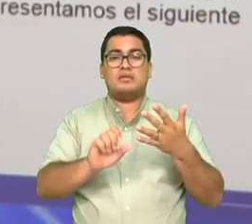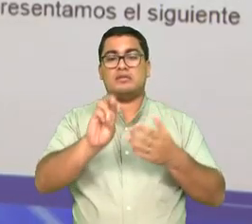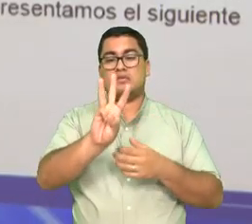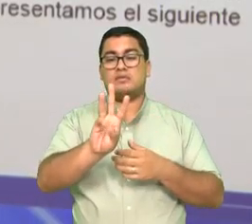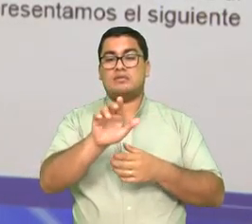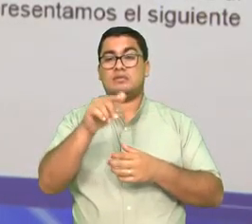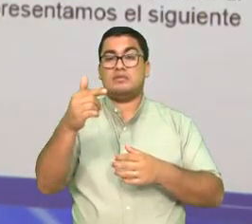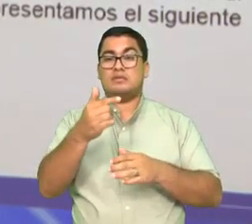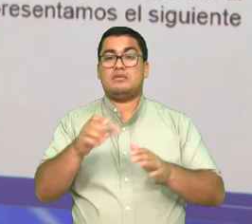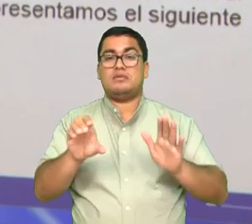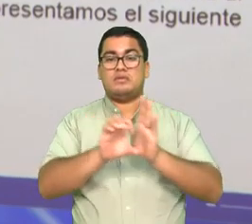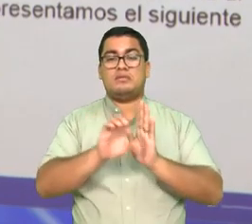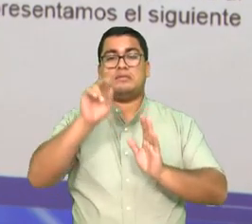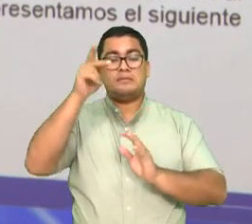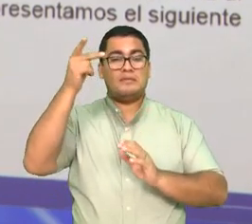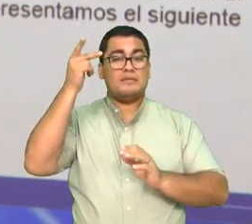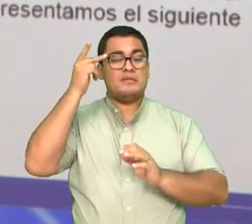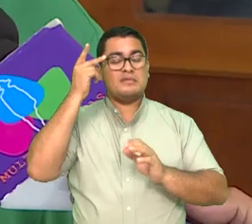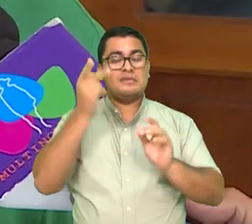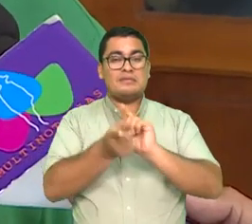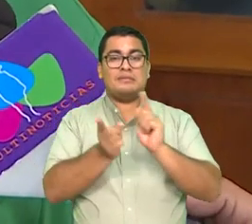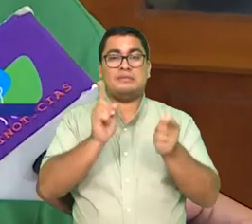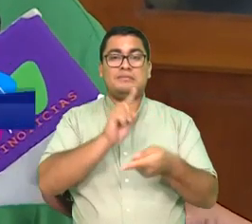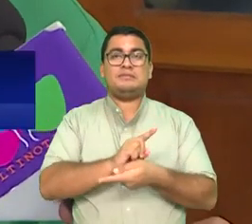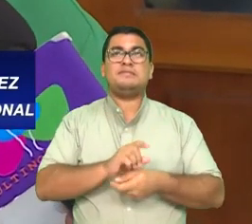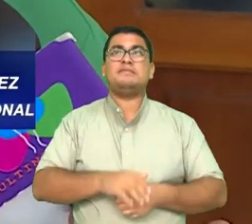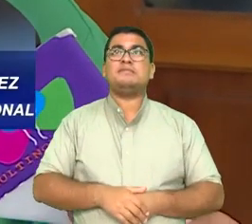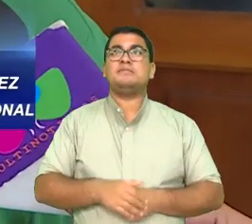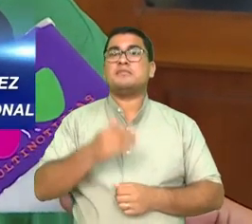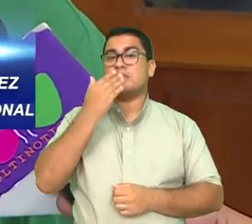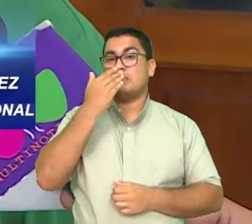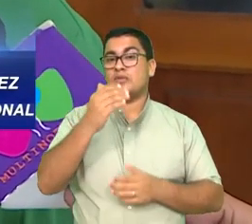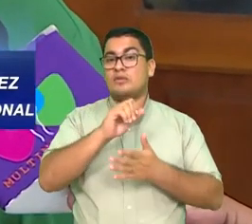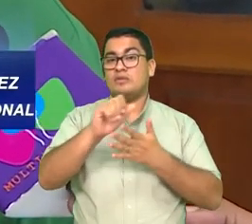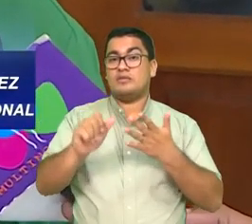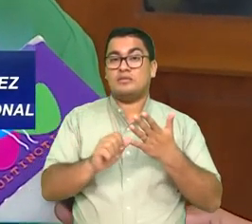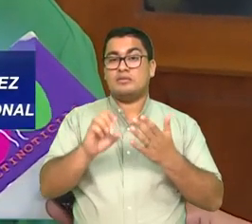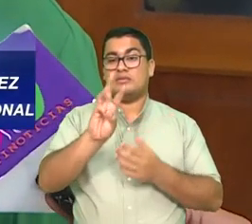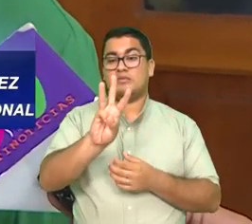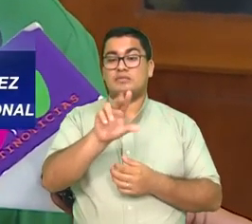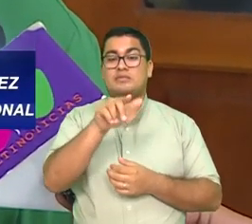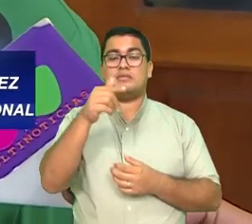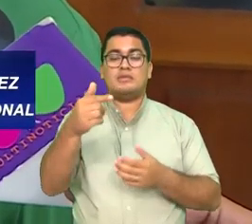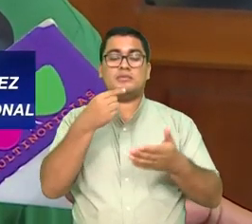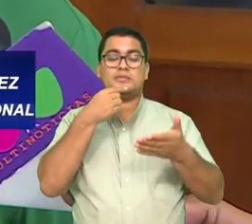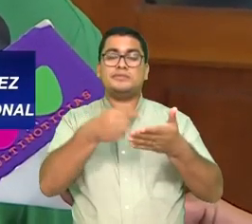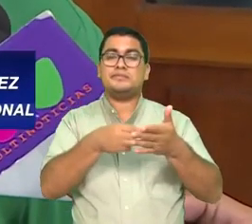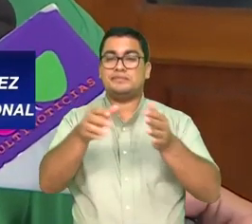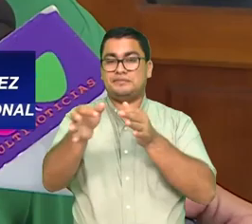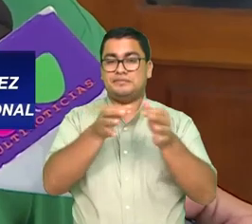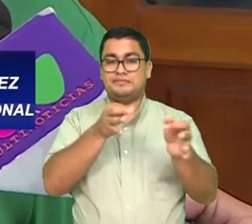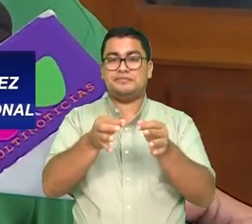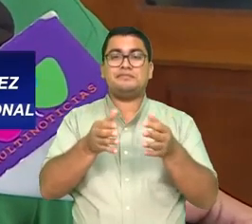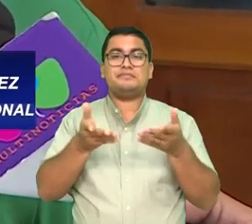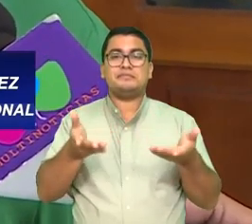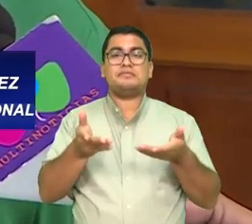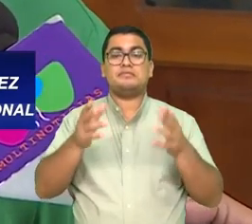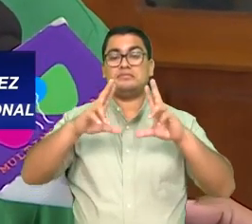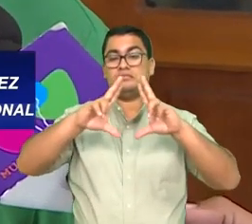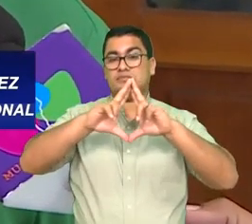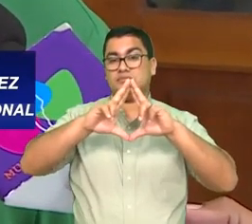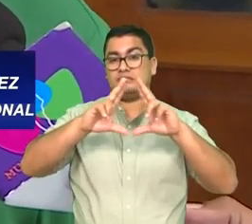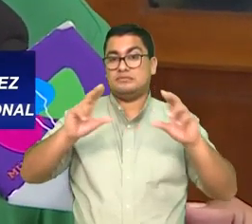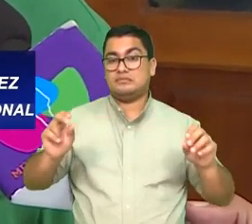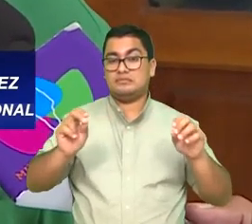37 de nuestra Constitución Política. Bueno, el artículo 37 lo que señala es de que en Nicaragua